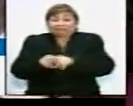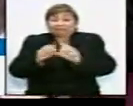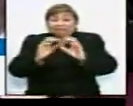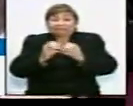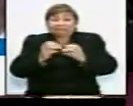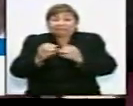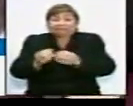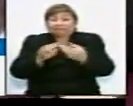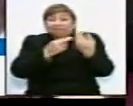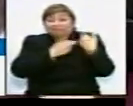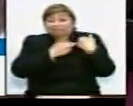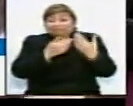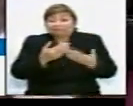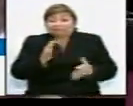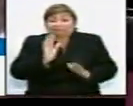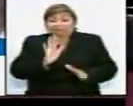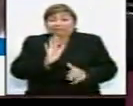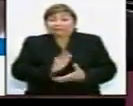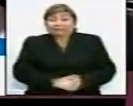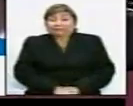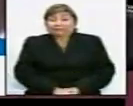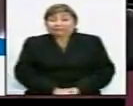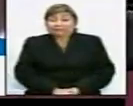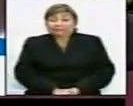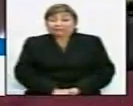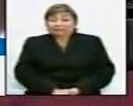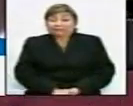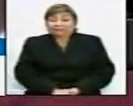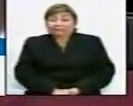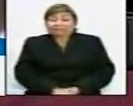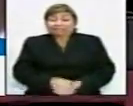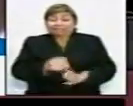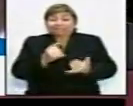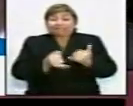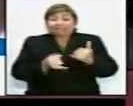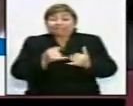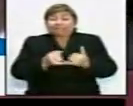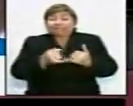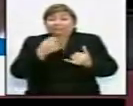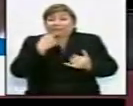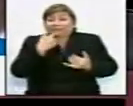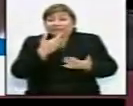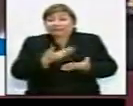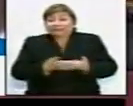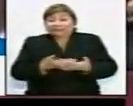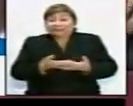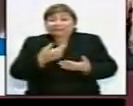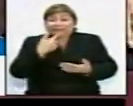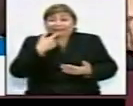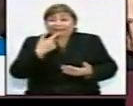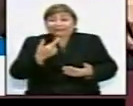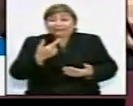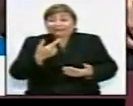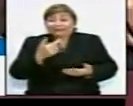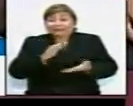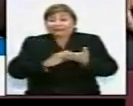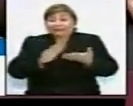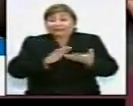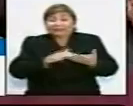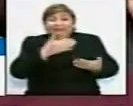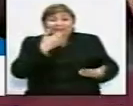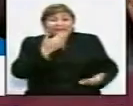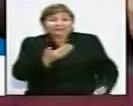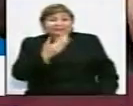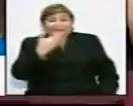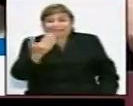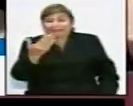los otros poderes del Estado en su caso. Y finalmente, para agradecer a todos ustedes, señora Presidenta,